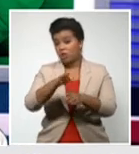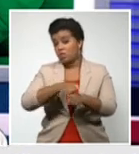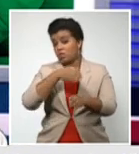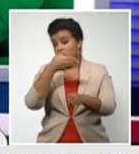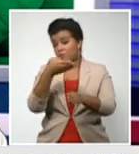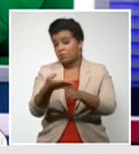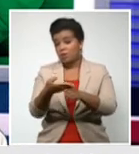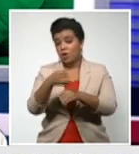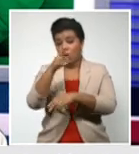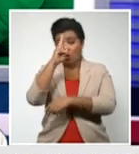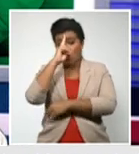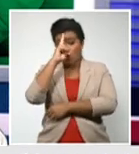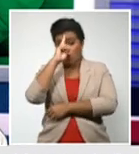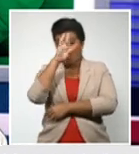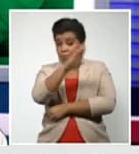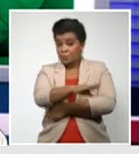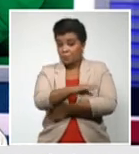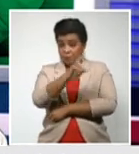estadía hospitalaria